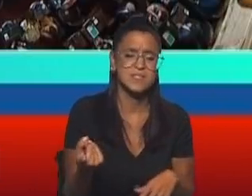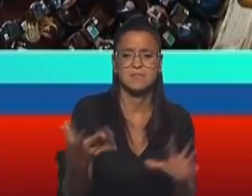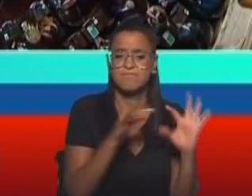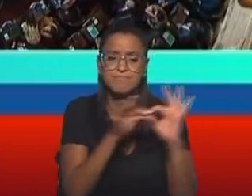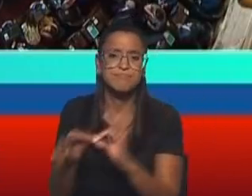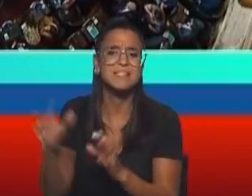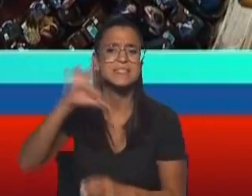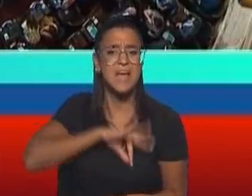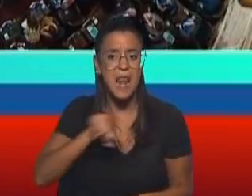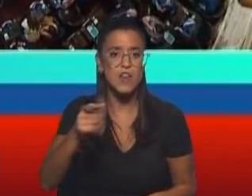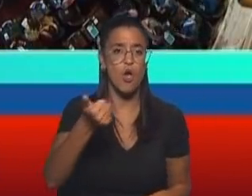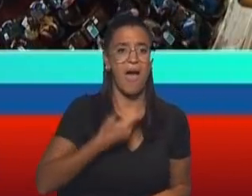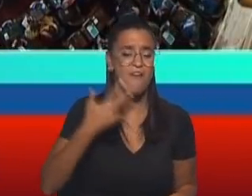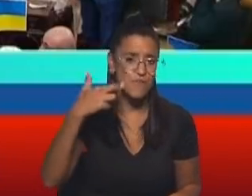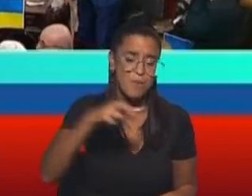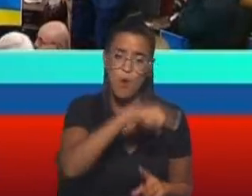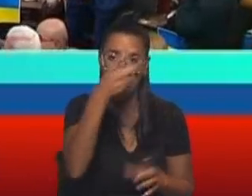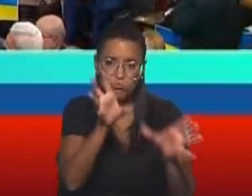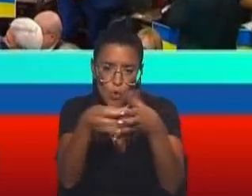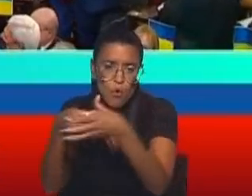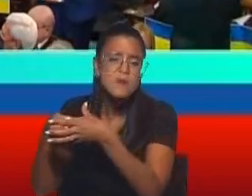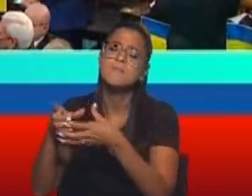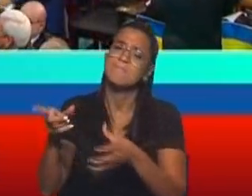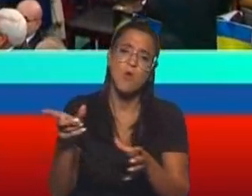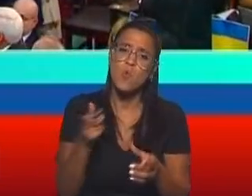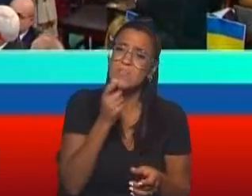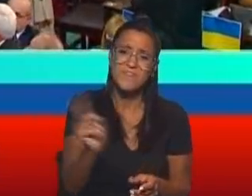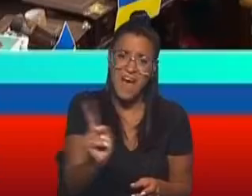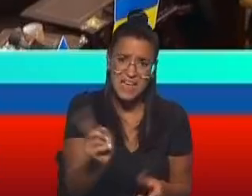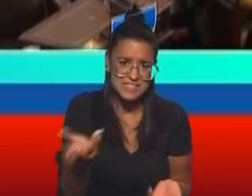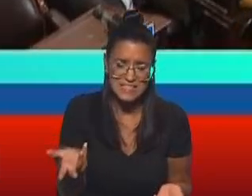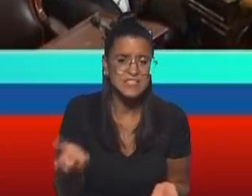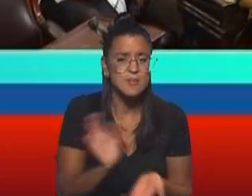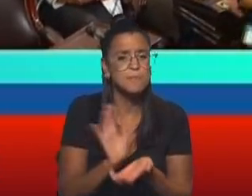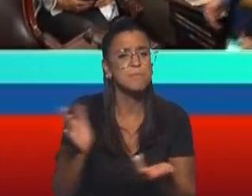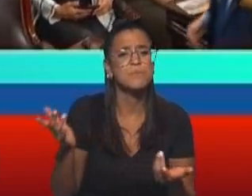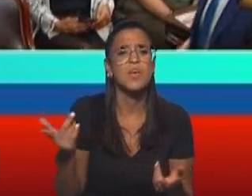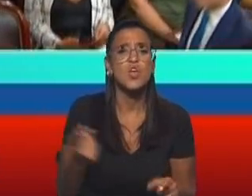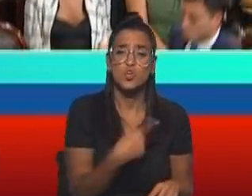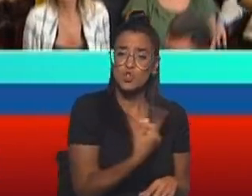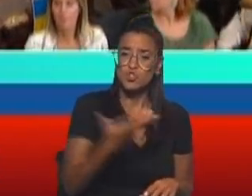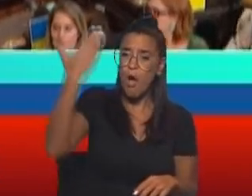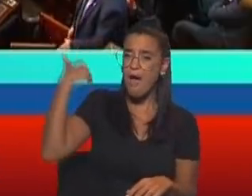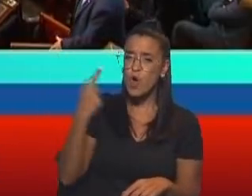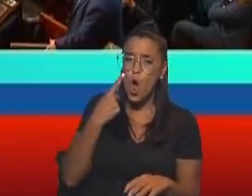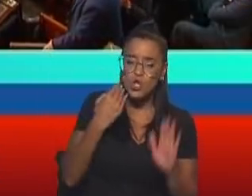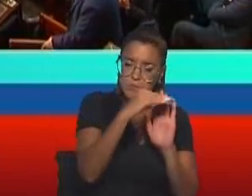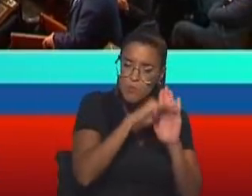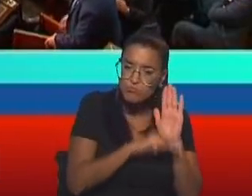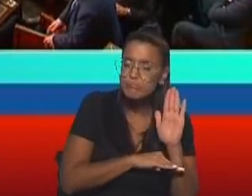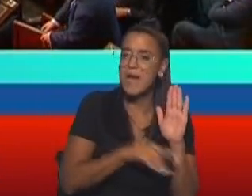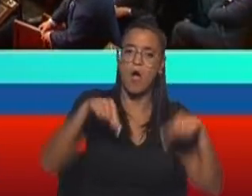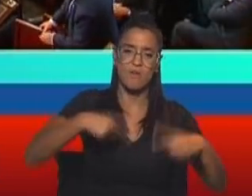hablando con gente de AFIP y de otros segmentos, que no es una tarea sencilla, difiere bastante de lo que conocimos hace un tiempo por una